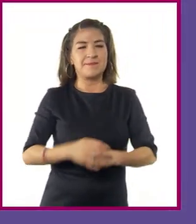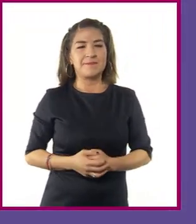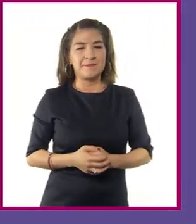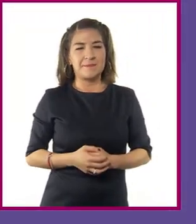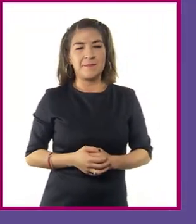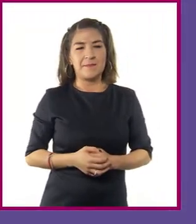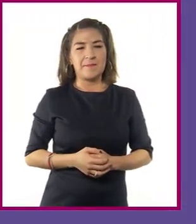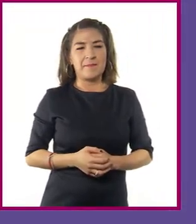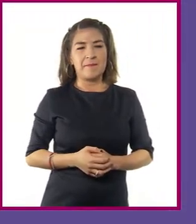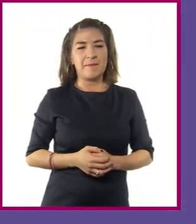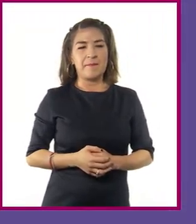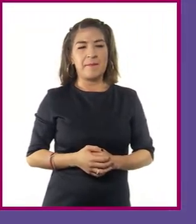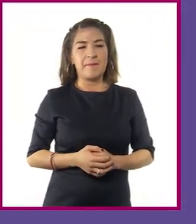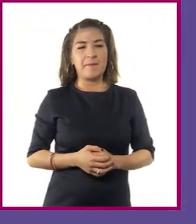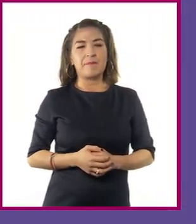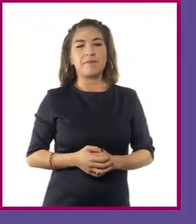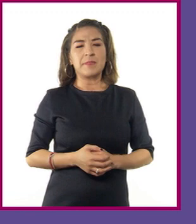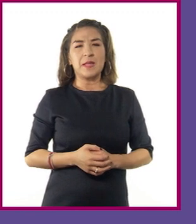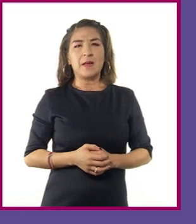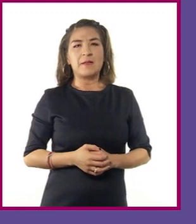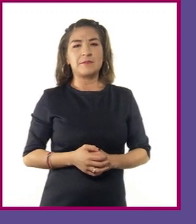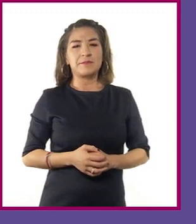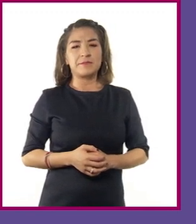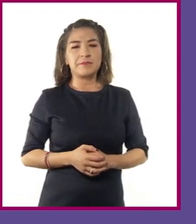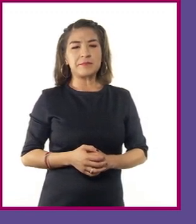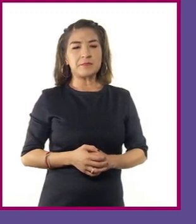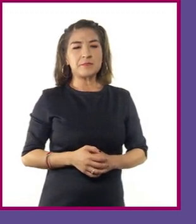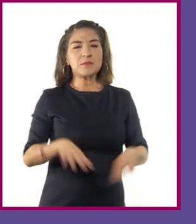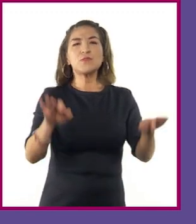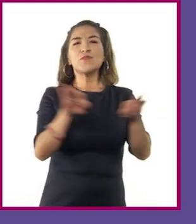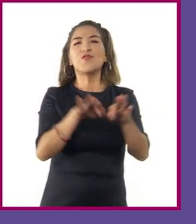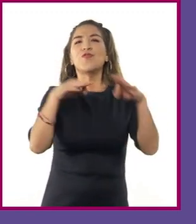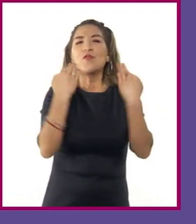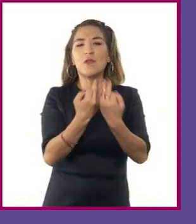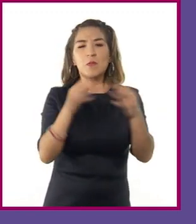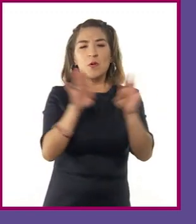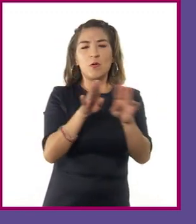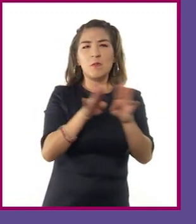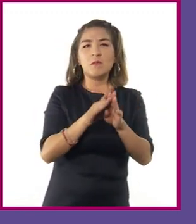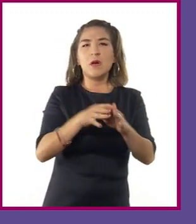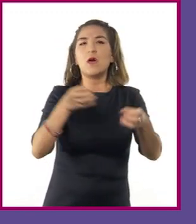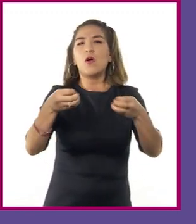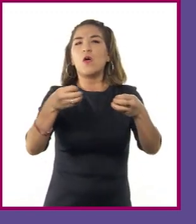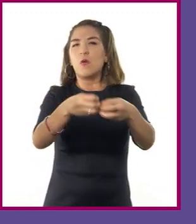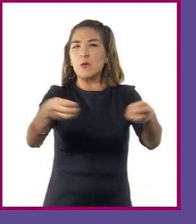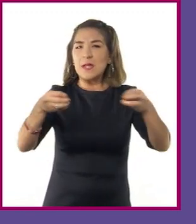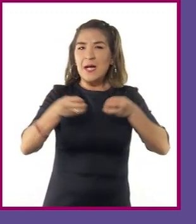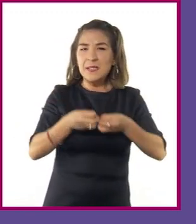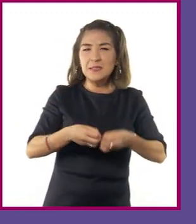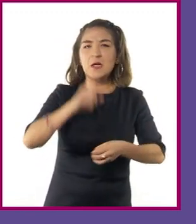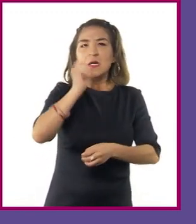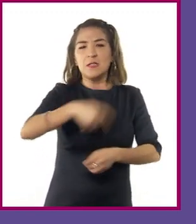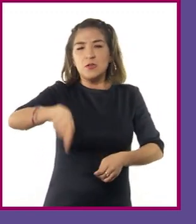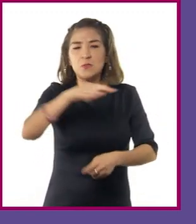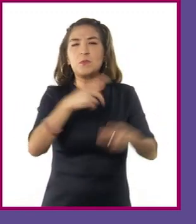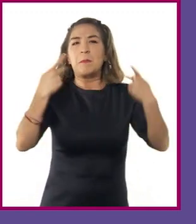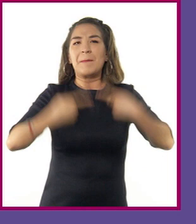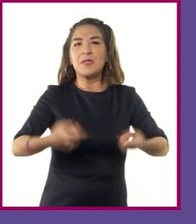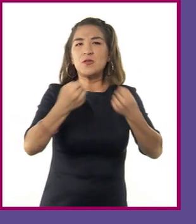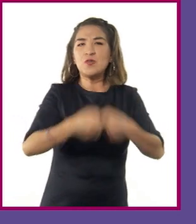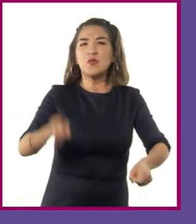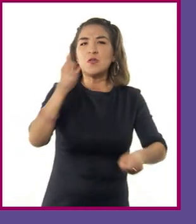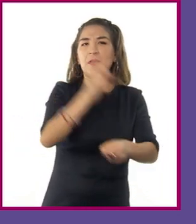¿Qué es el Estado? Es la forma de organización de una sociedad, es decir,